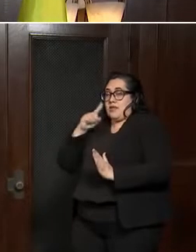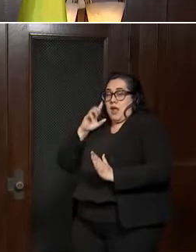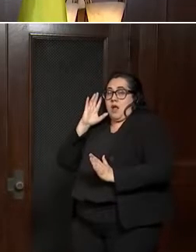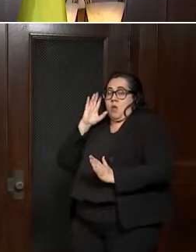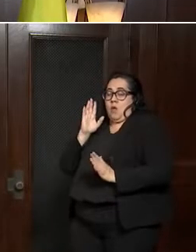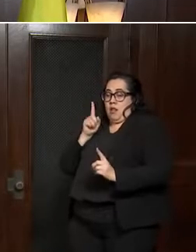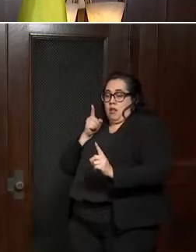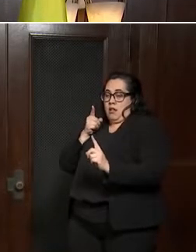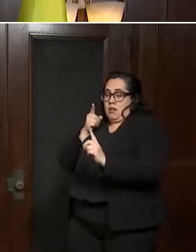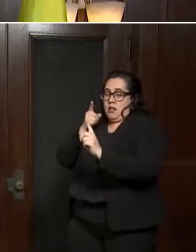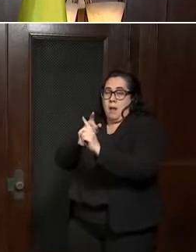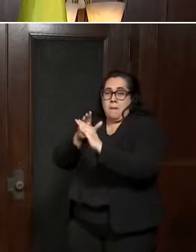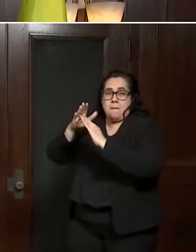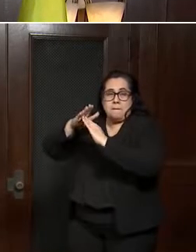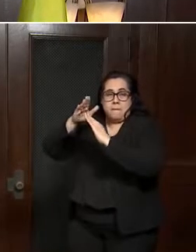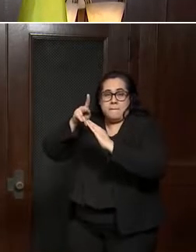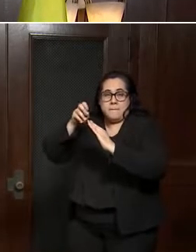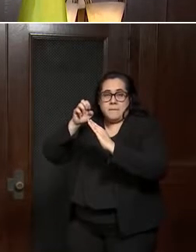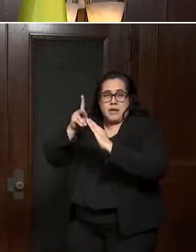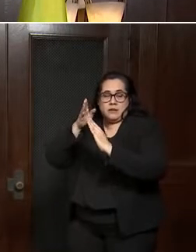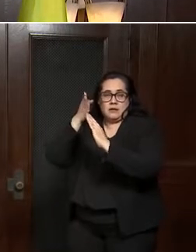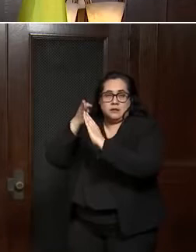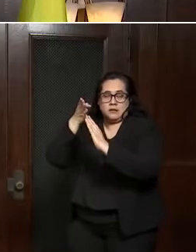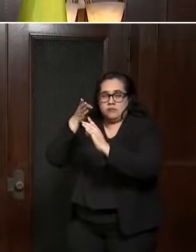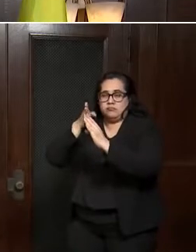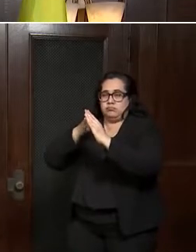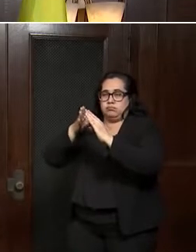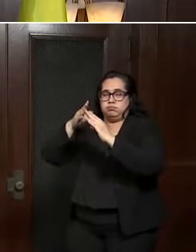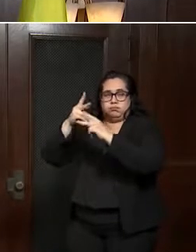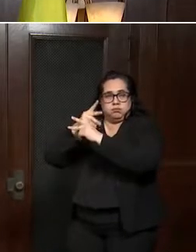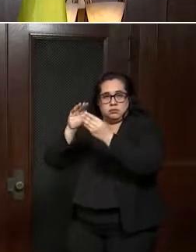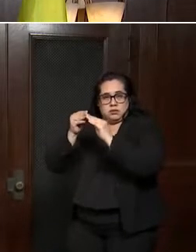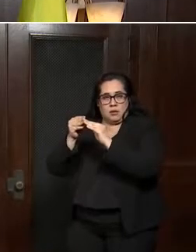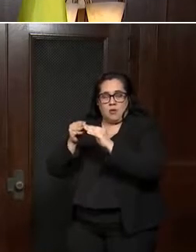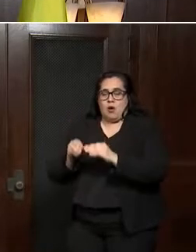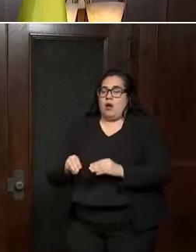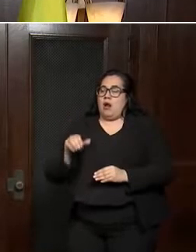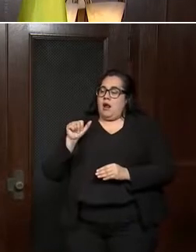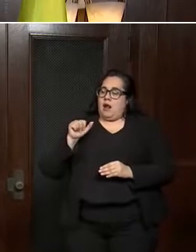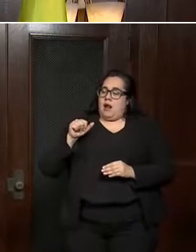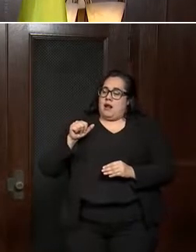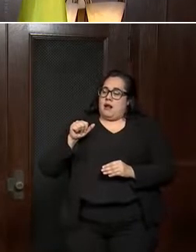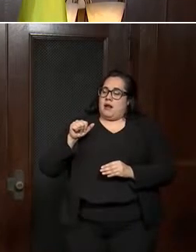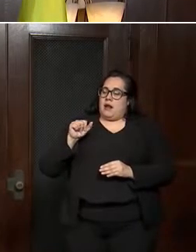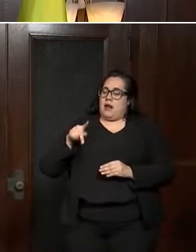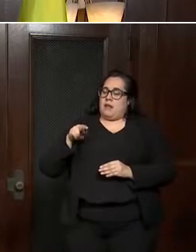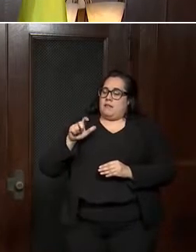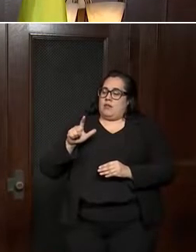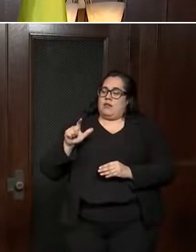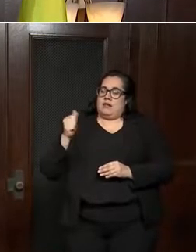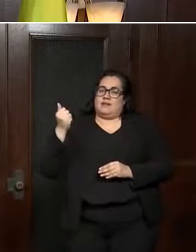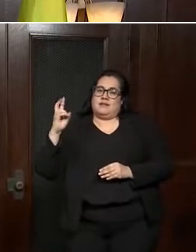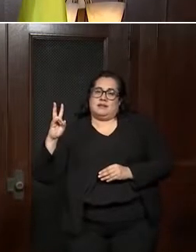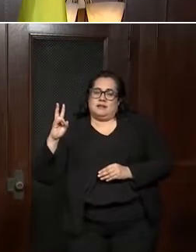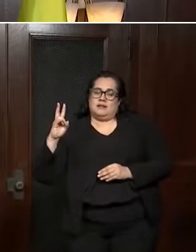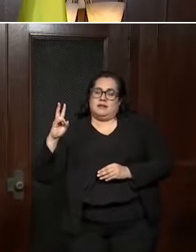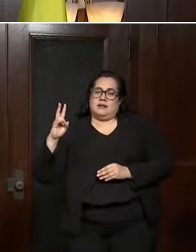personas hospitalizadas este viernes 17 de abril y la cima de muertes el